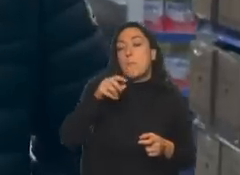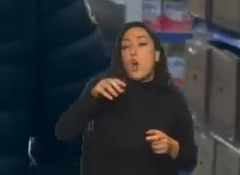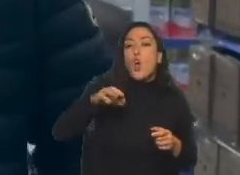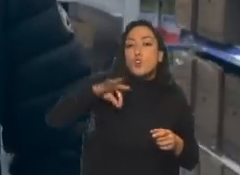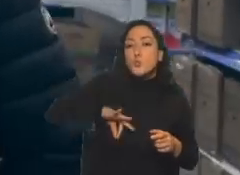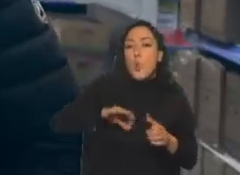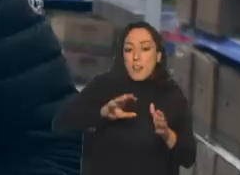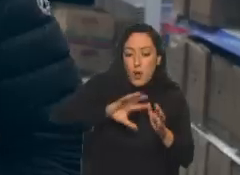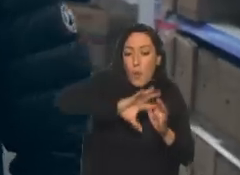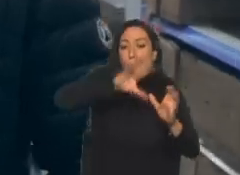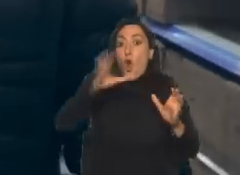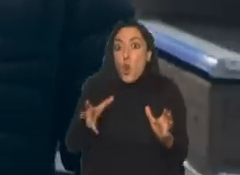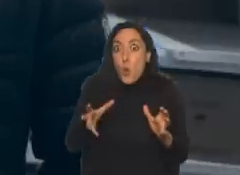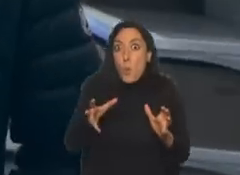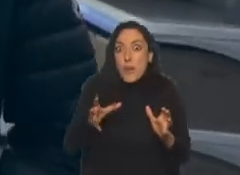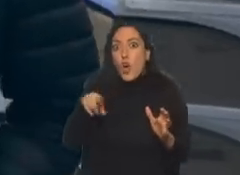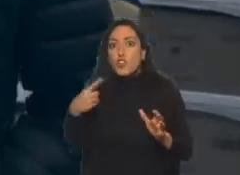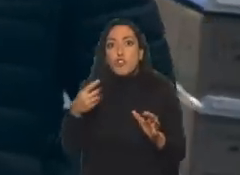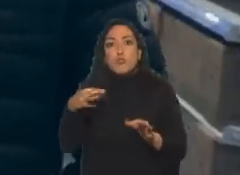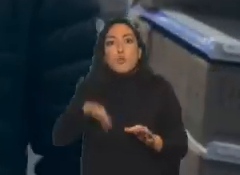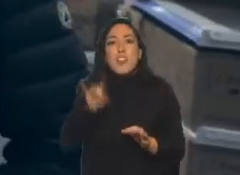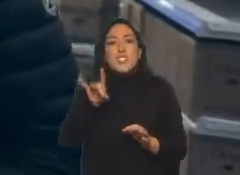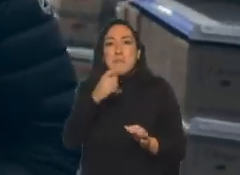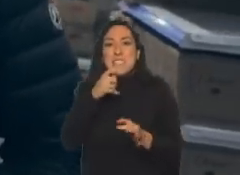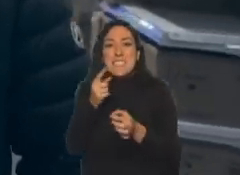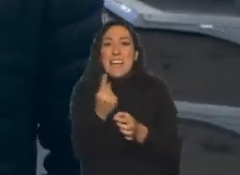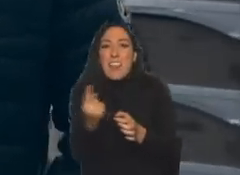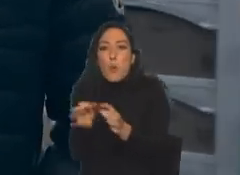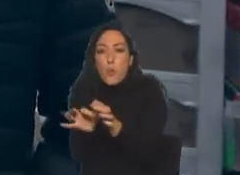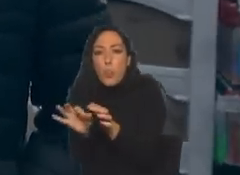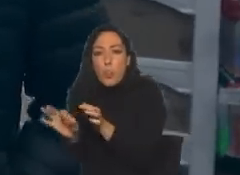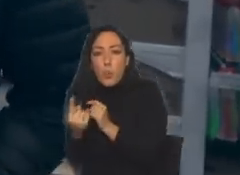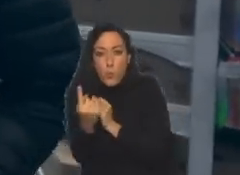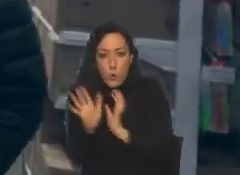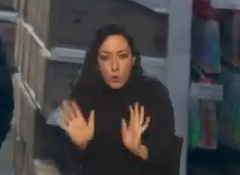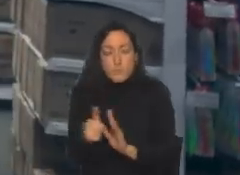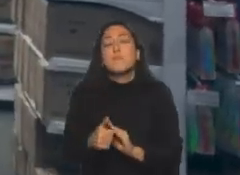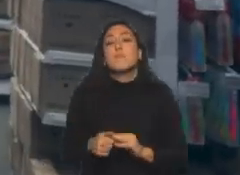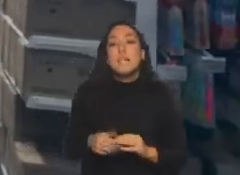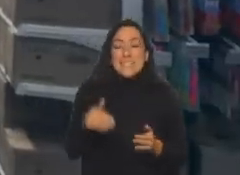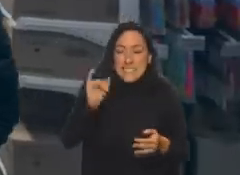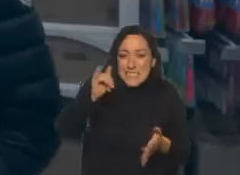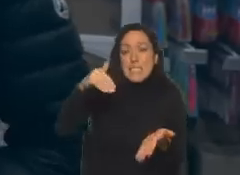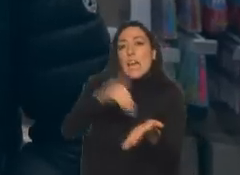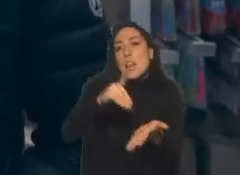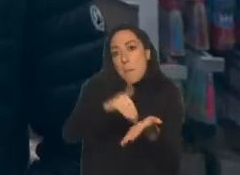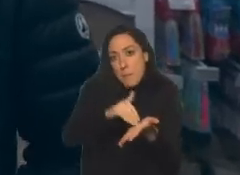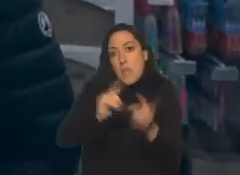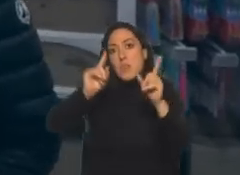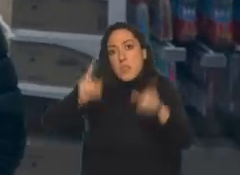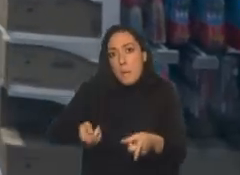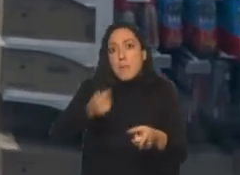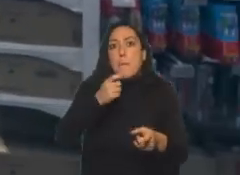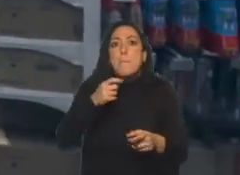volumen y hay productos que tienen una ganancia por sí. Exactamente, sí. Y después, dependiendo a dónde estás buscando